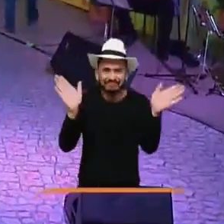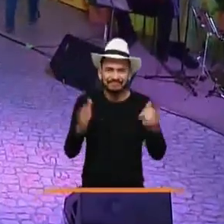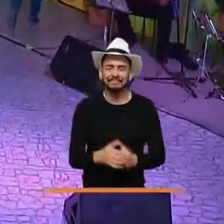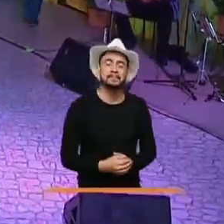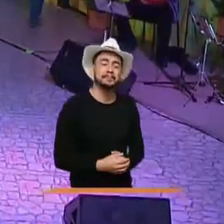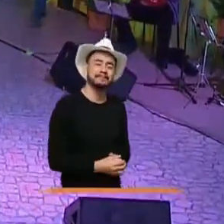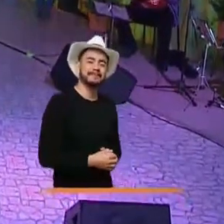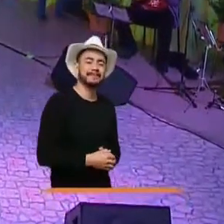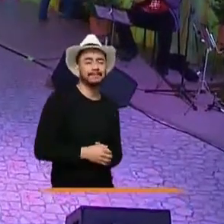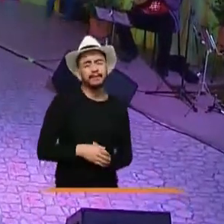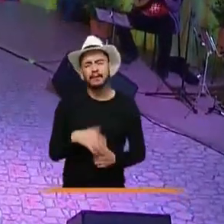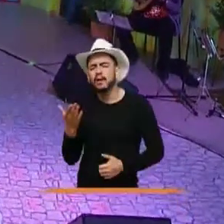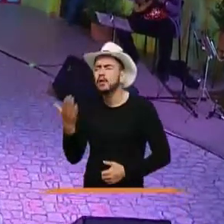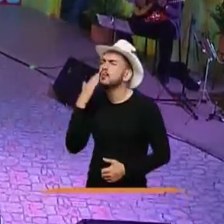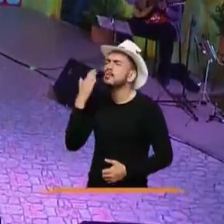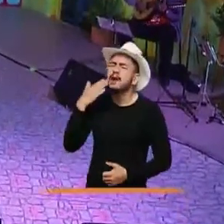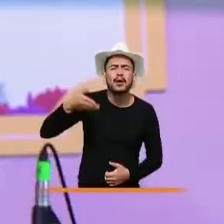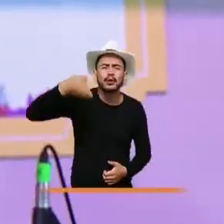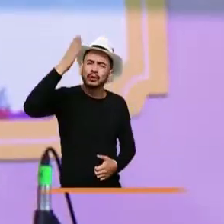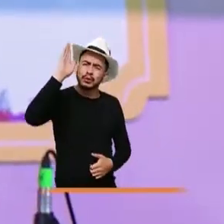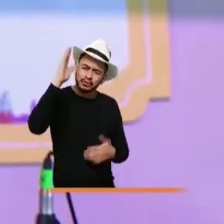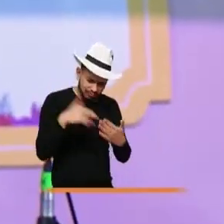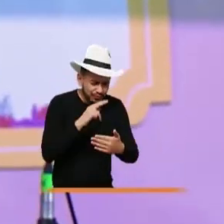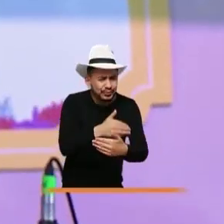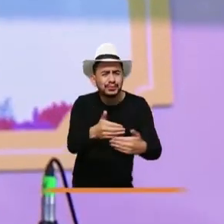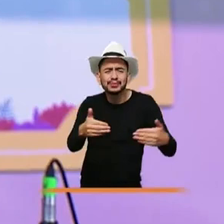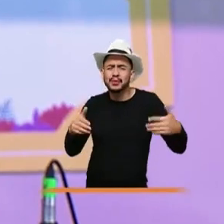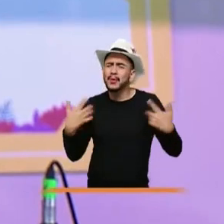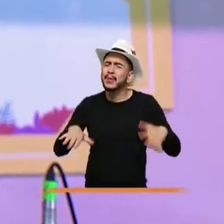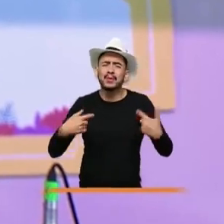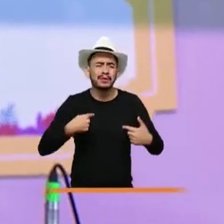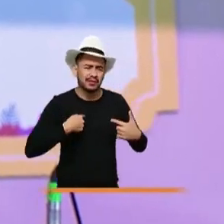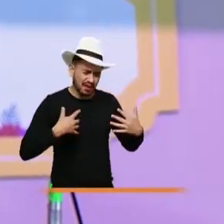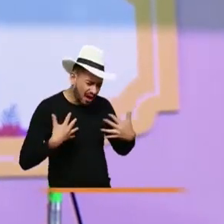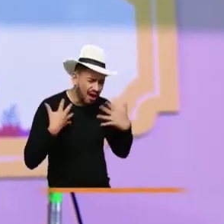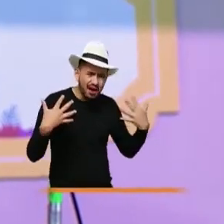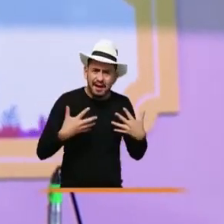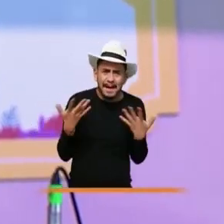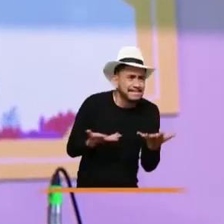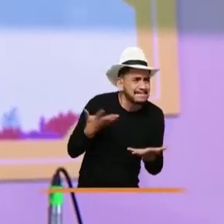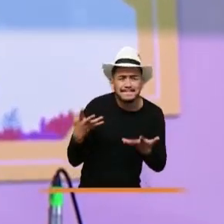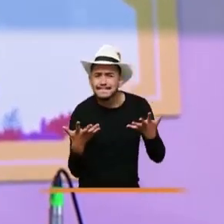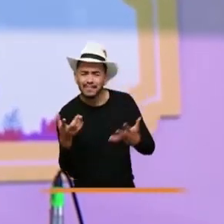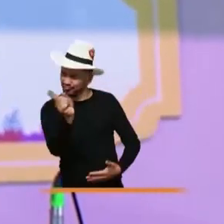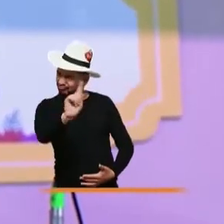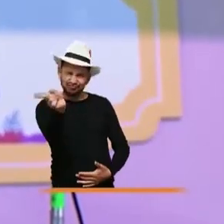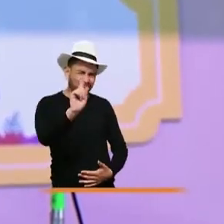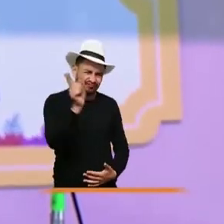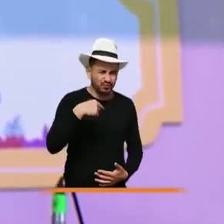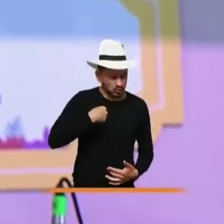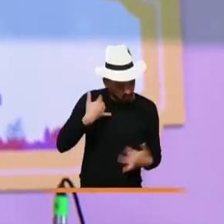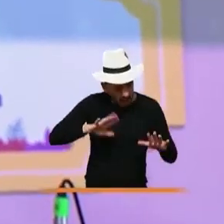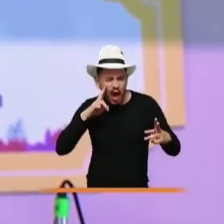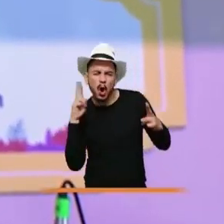cuando era los niños sobre no me avergüenza mi historia y por eso